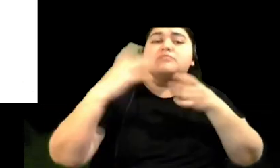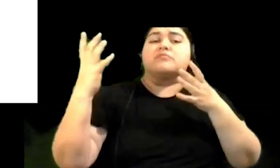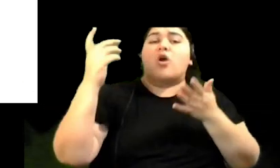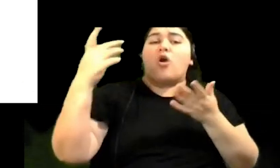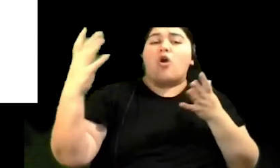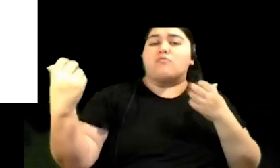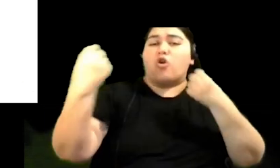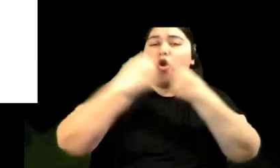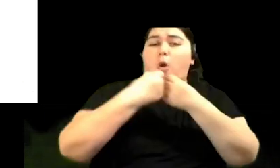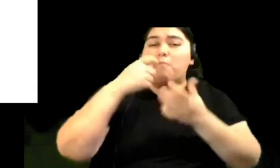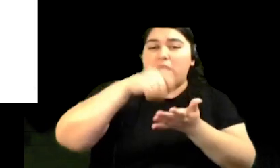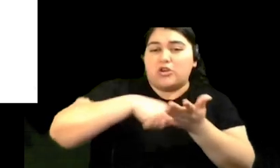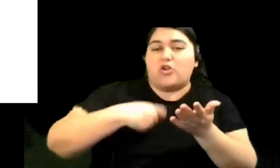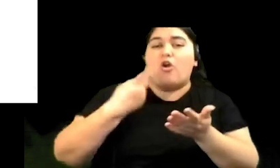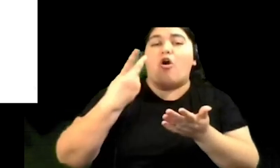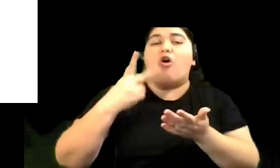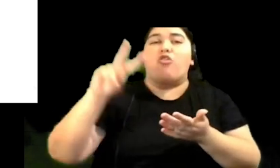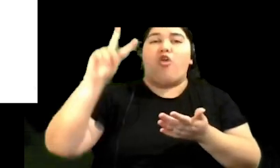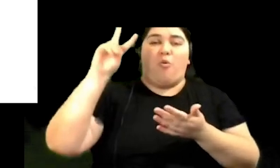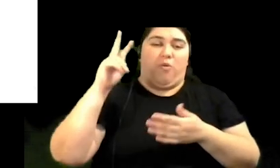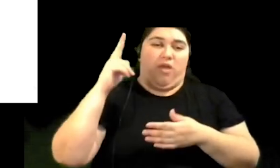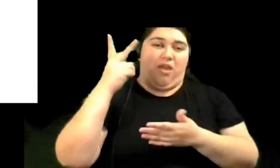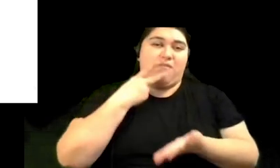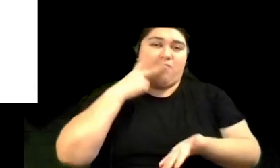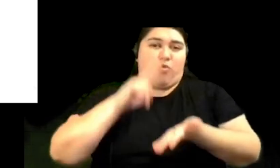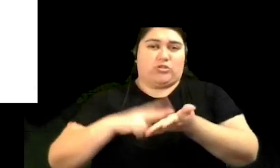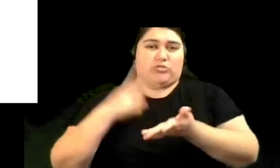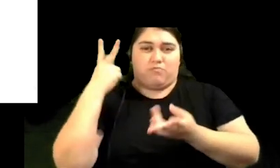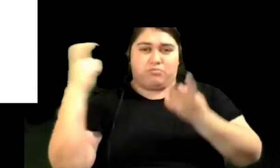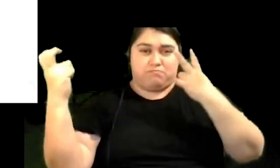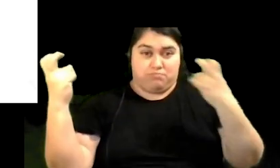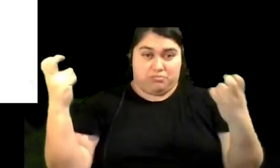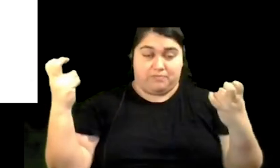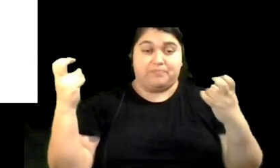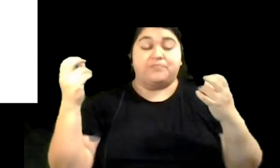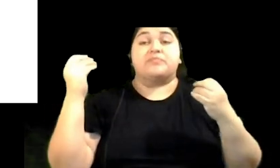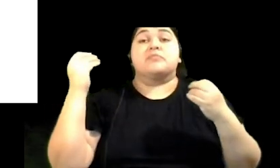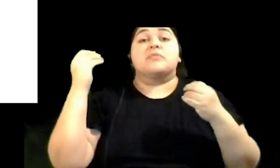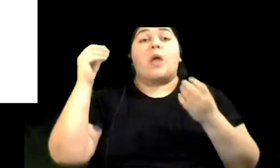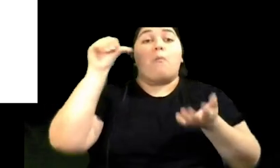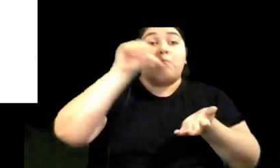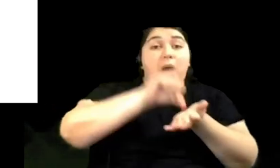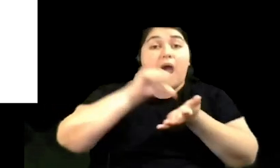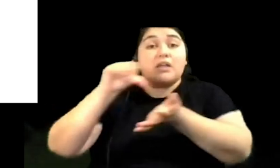imposición. Es decir, son países